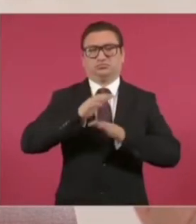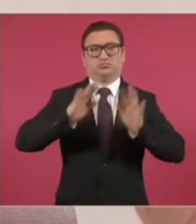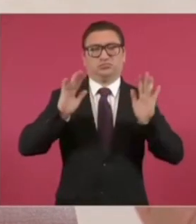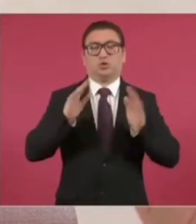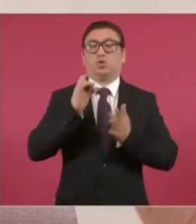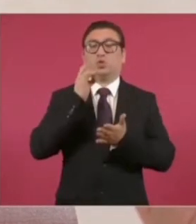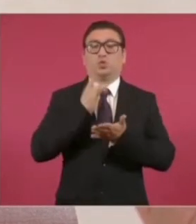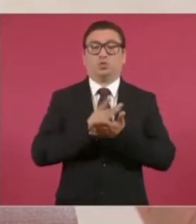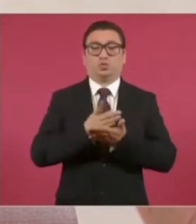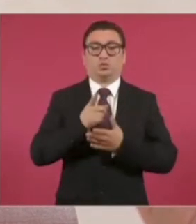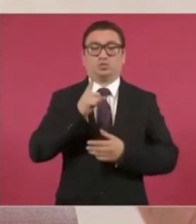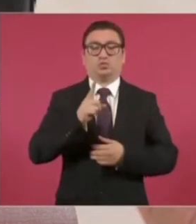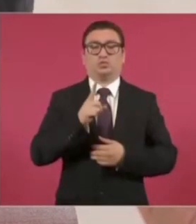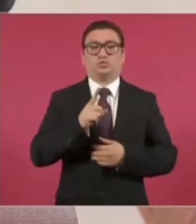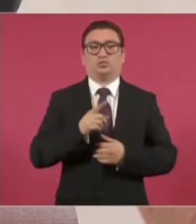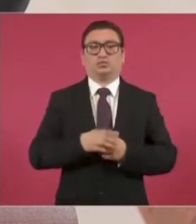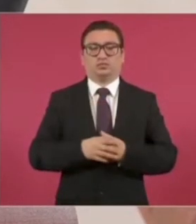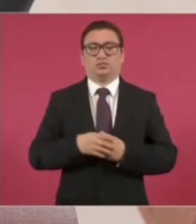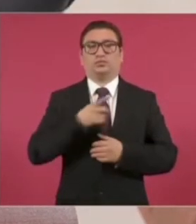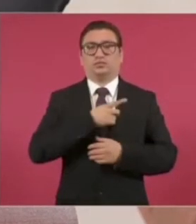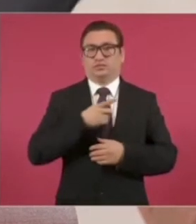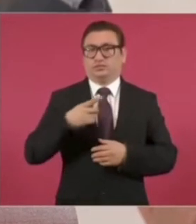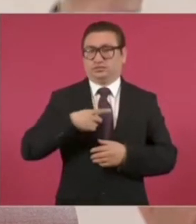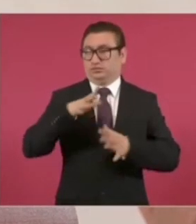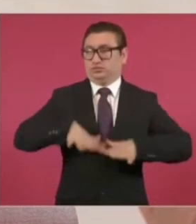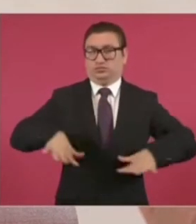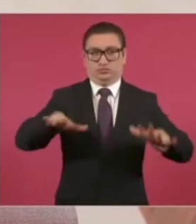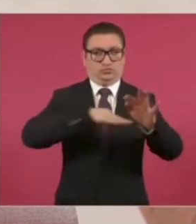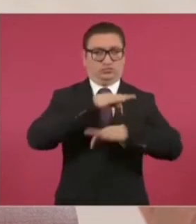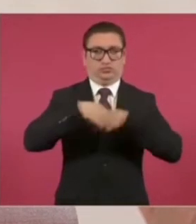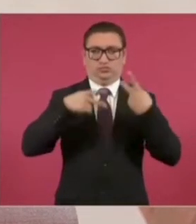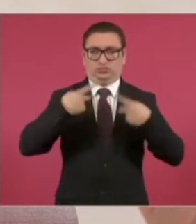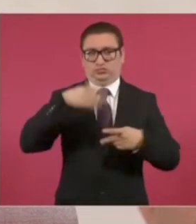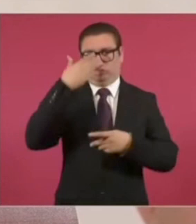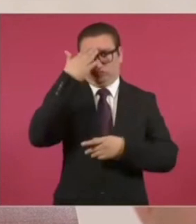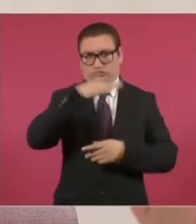Lo que sí debe saber la gente